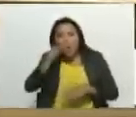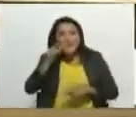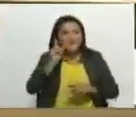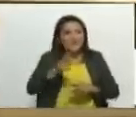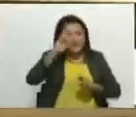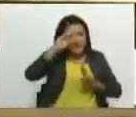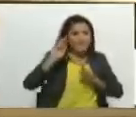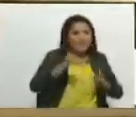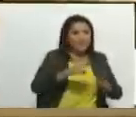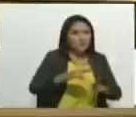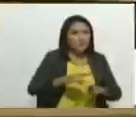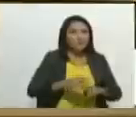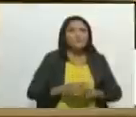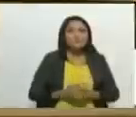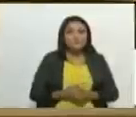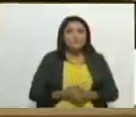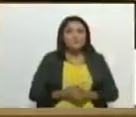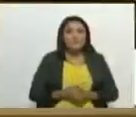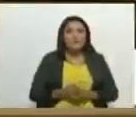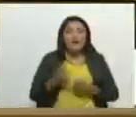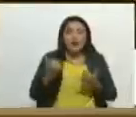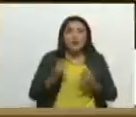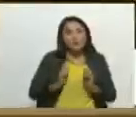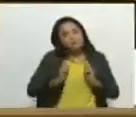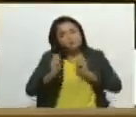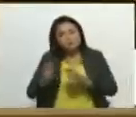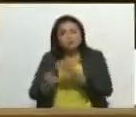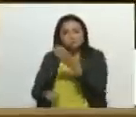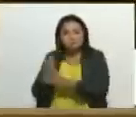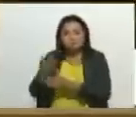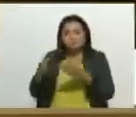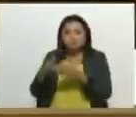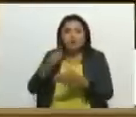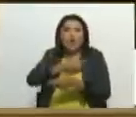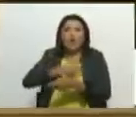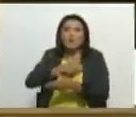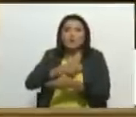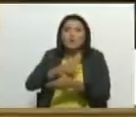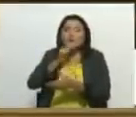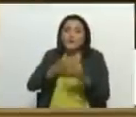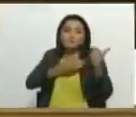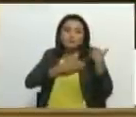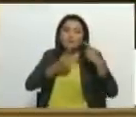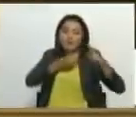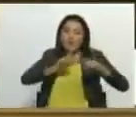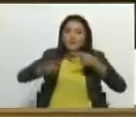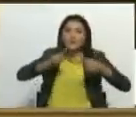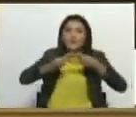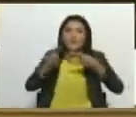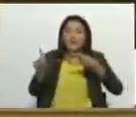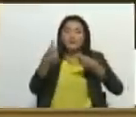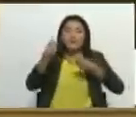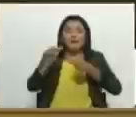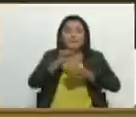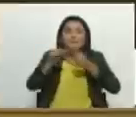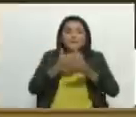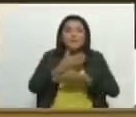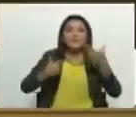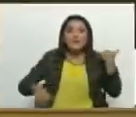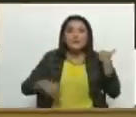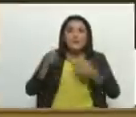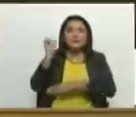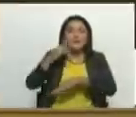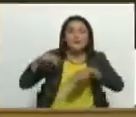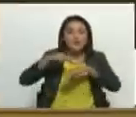cuidado. Nombro una comisión que pido sea coordinada por el primer vicepresidente de la Asamblea